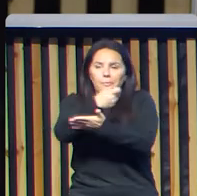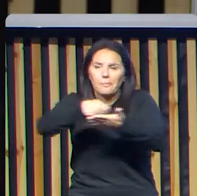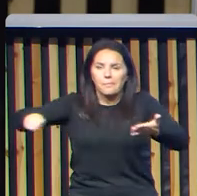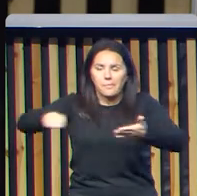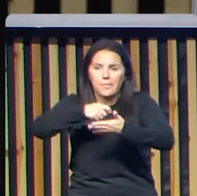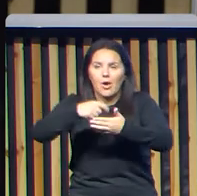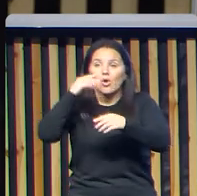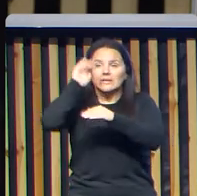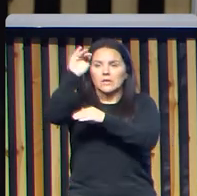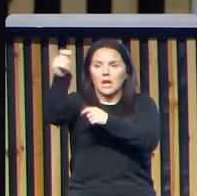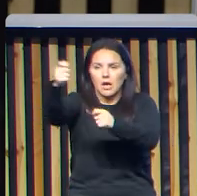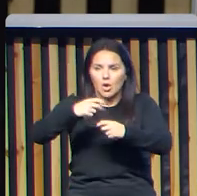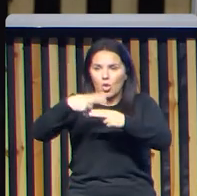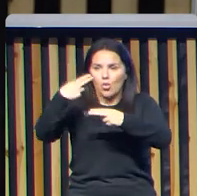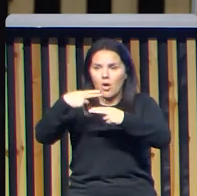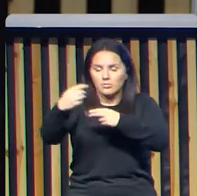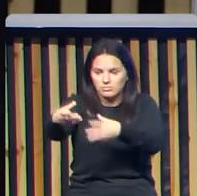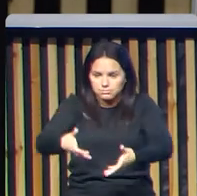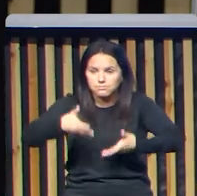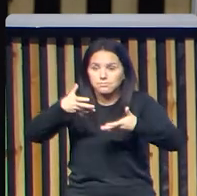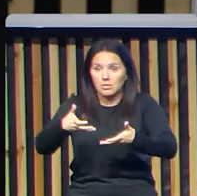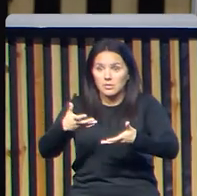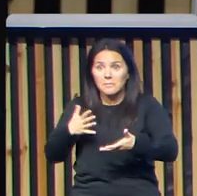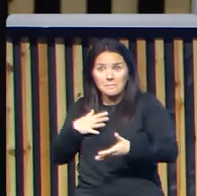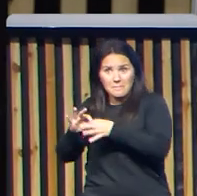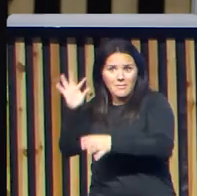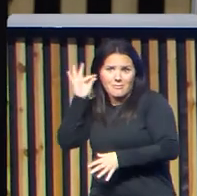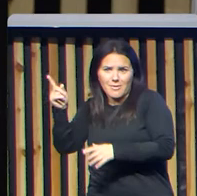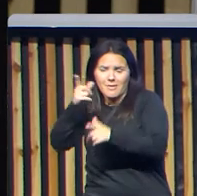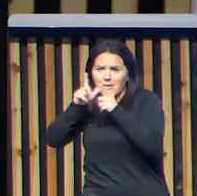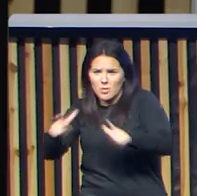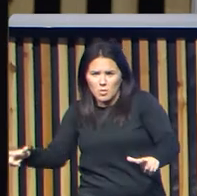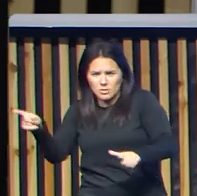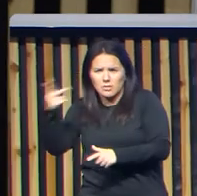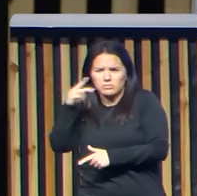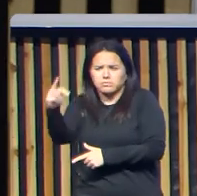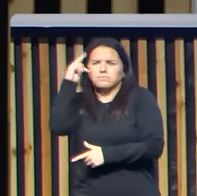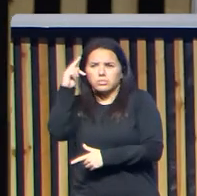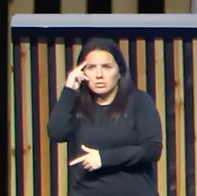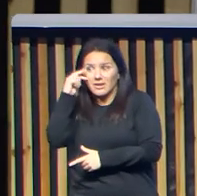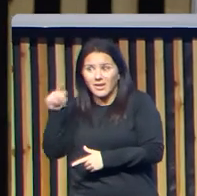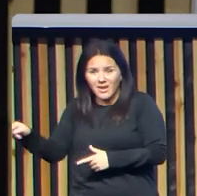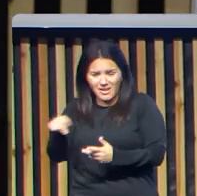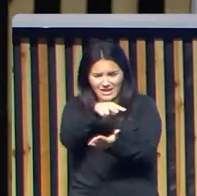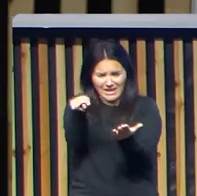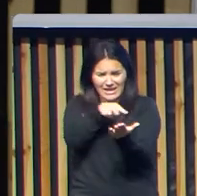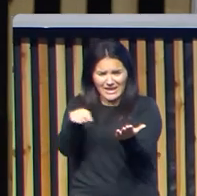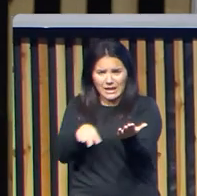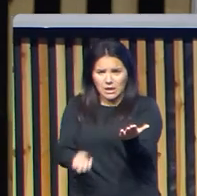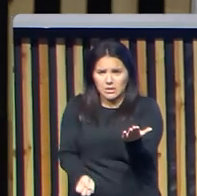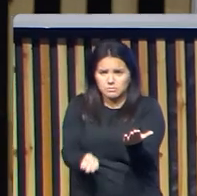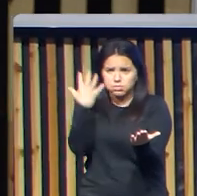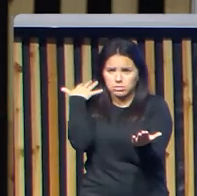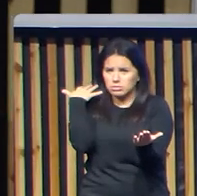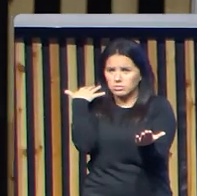naturalmente mi amiga que es lingüista y es una gran experta en realidad no entendió absolutamente nada de lo que estaba